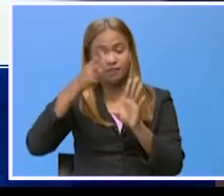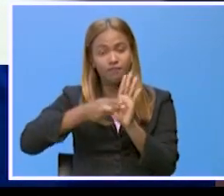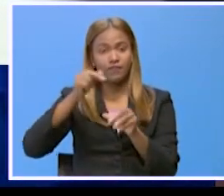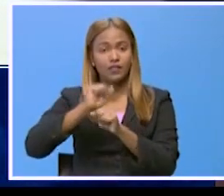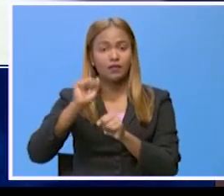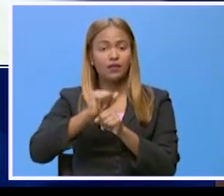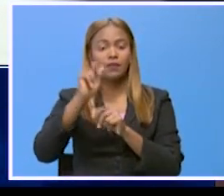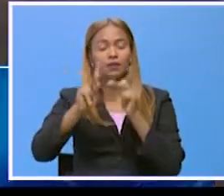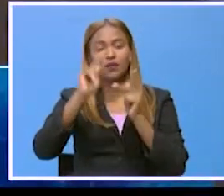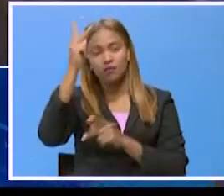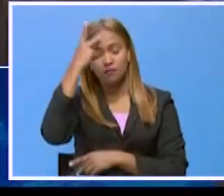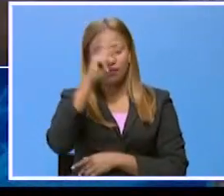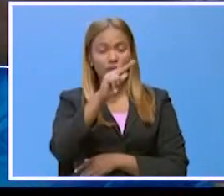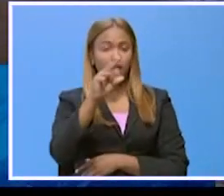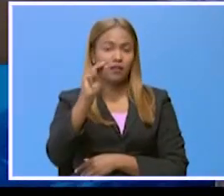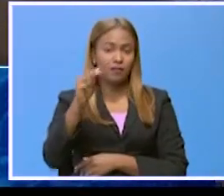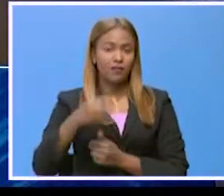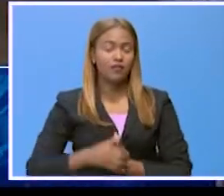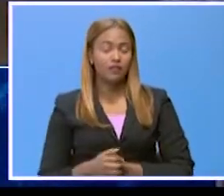a perm estás